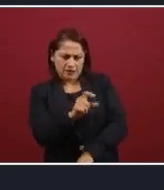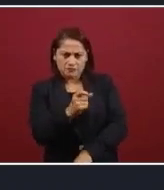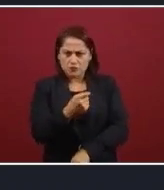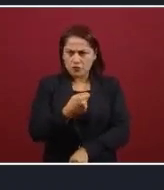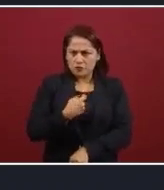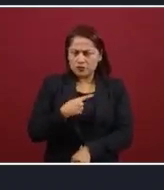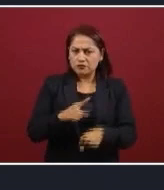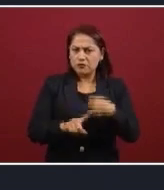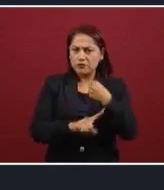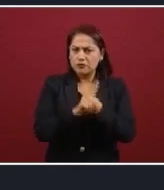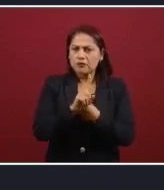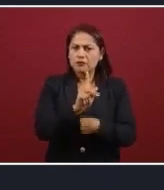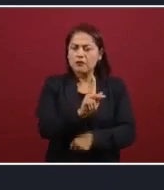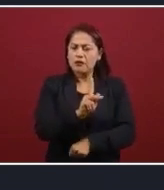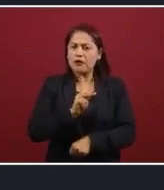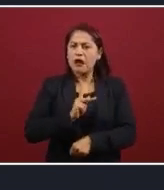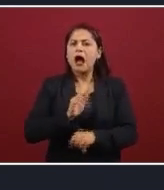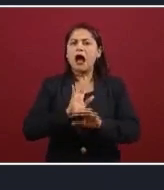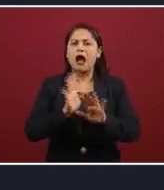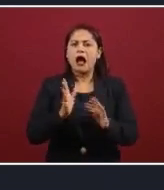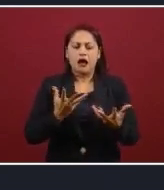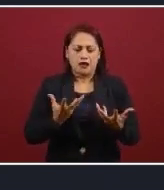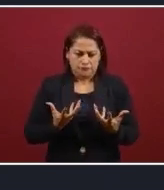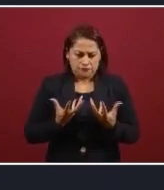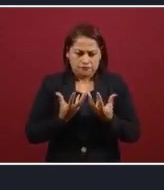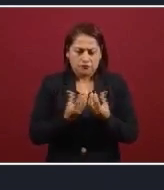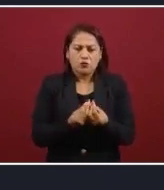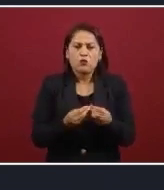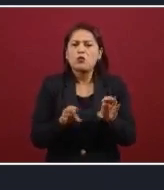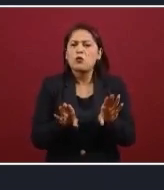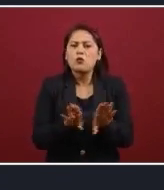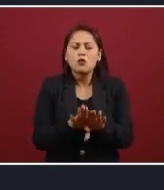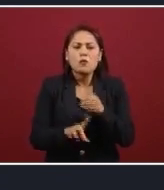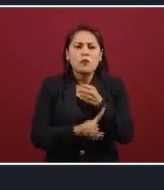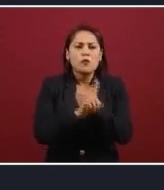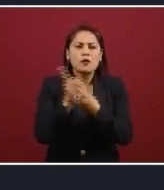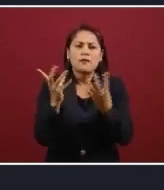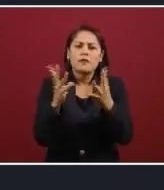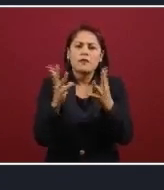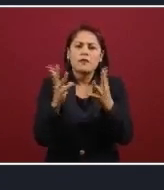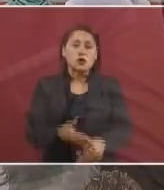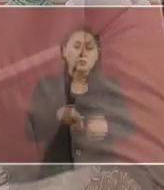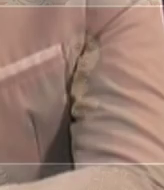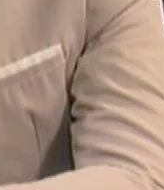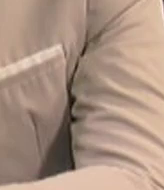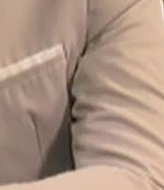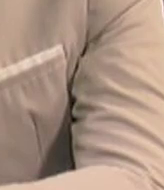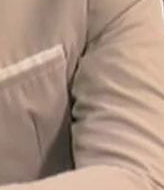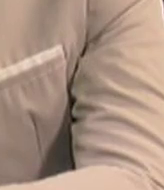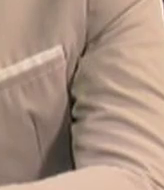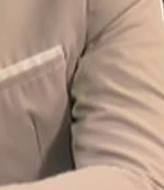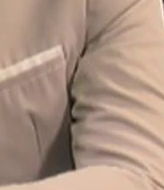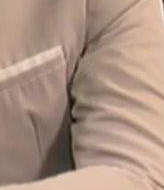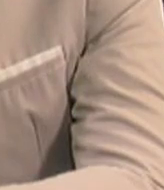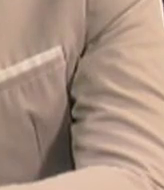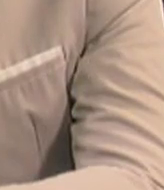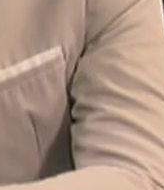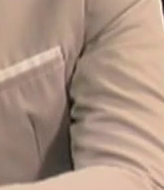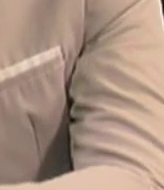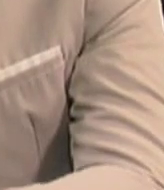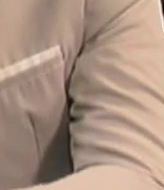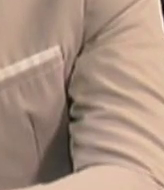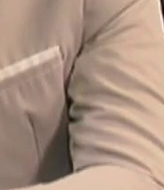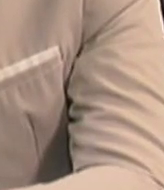soluciones comunes que requiere el esfuerzo colectivo para llegar a esa solución que necesita la semana pasada también ernest